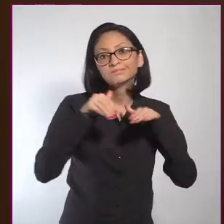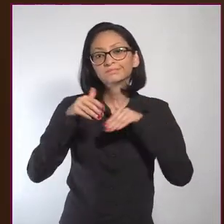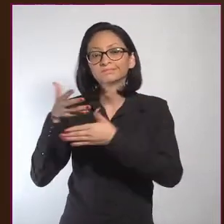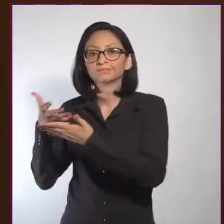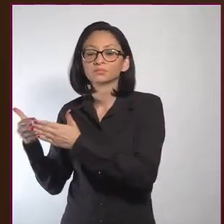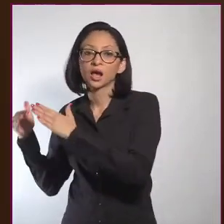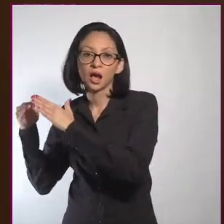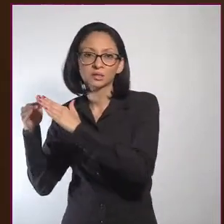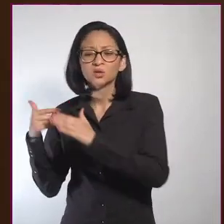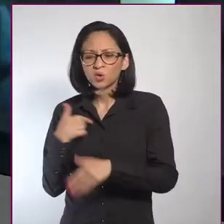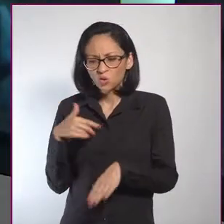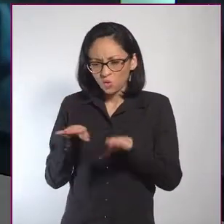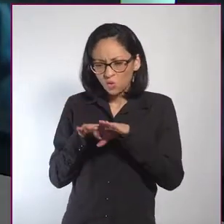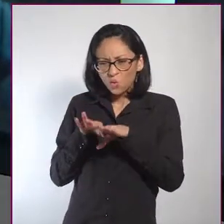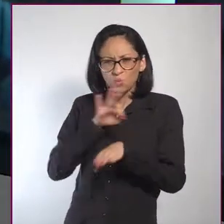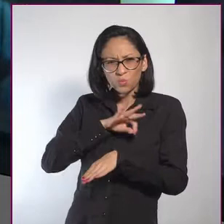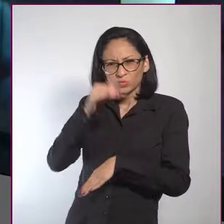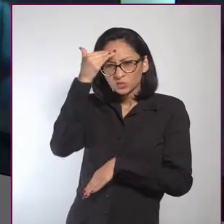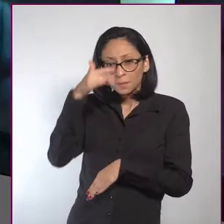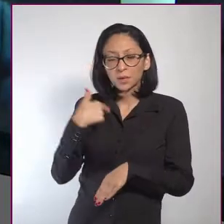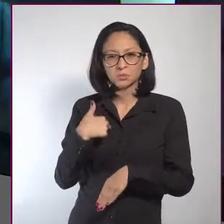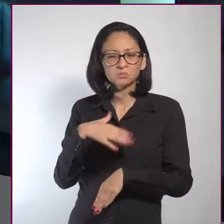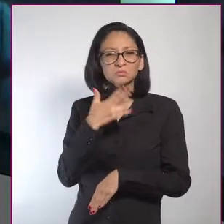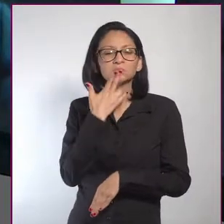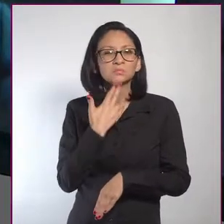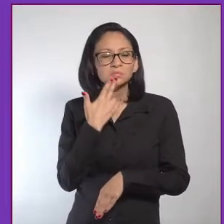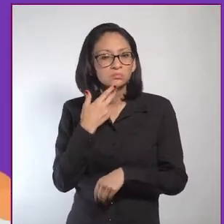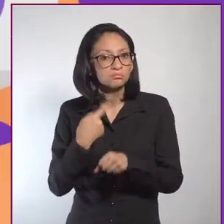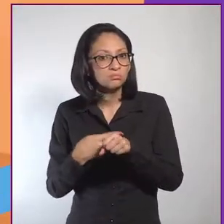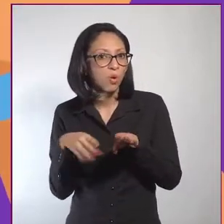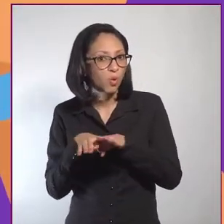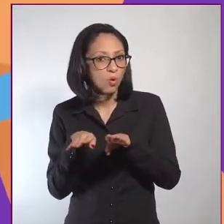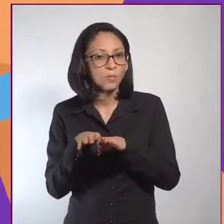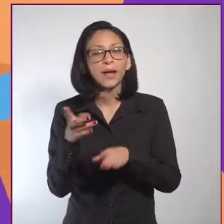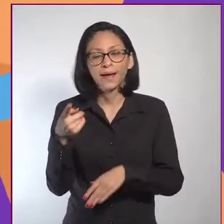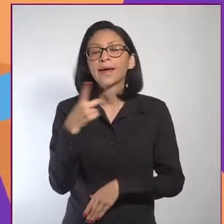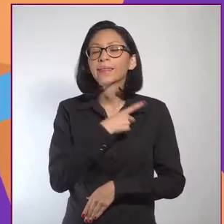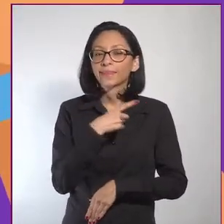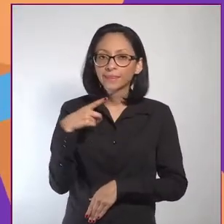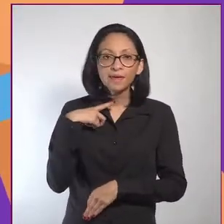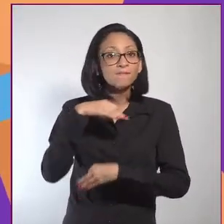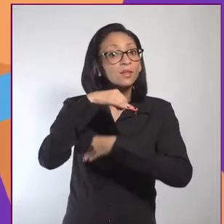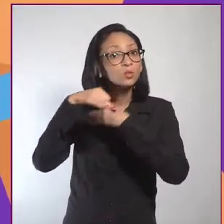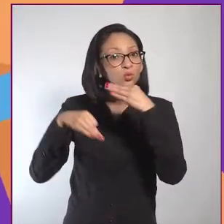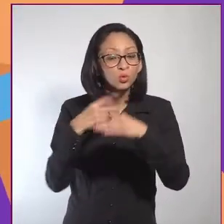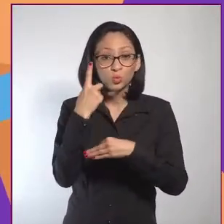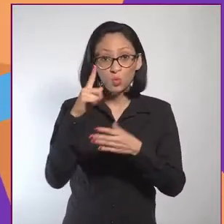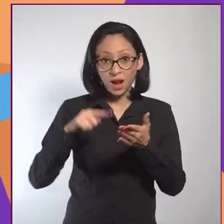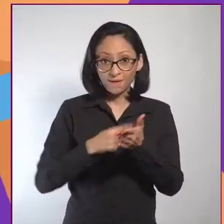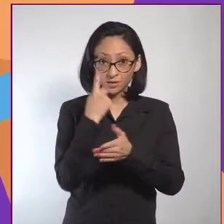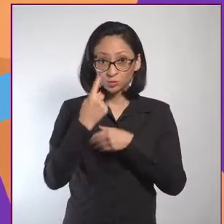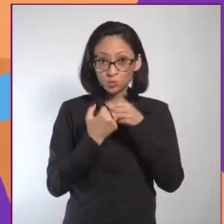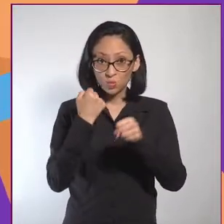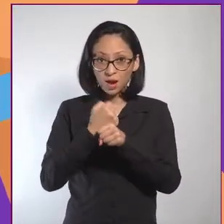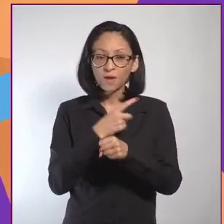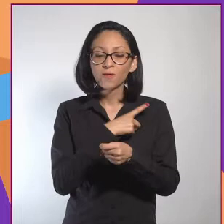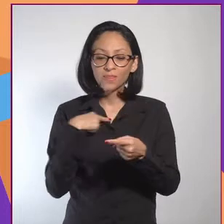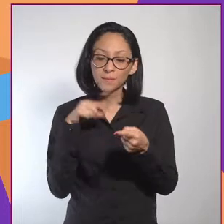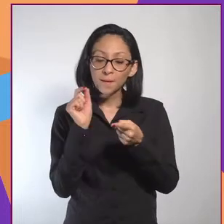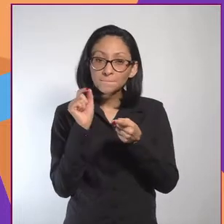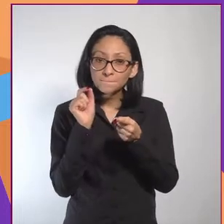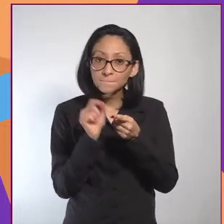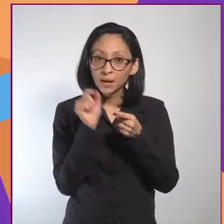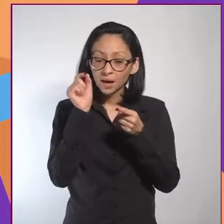tengo diabetes? Es muy importante que todos tengamos un chequeo una vez al año. Es la